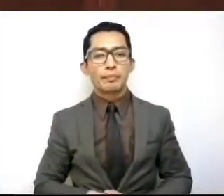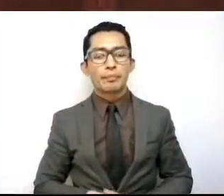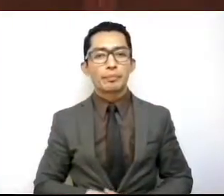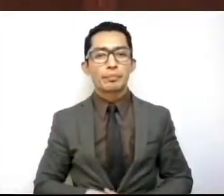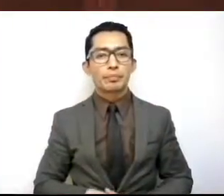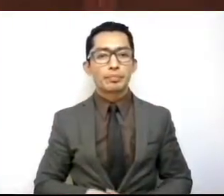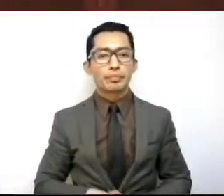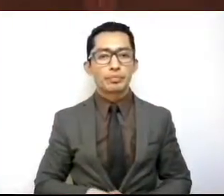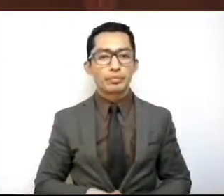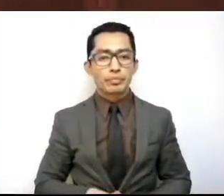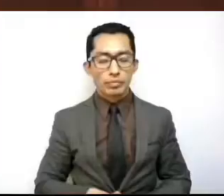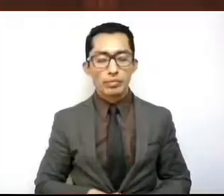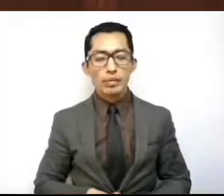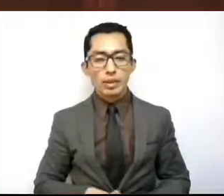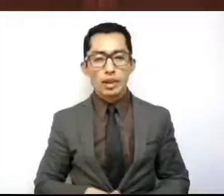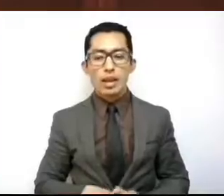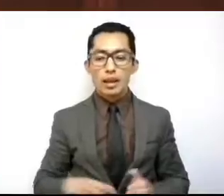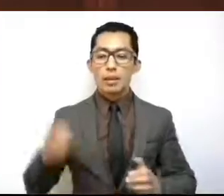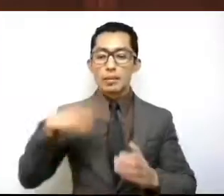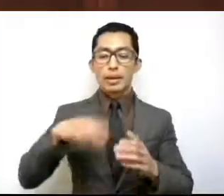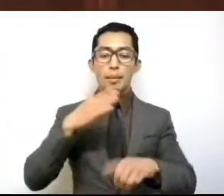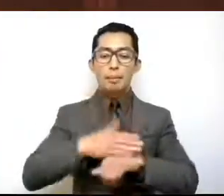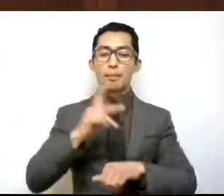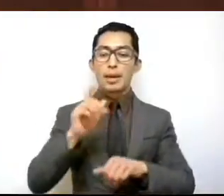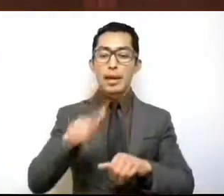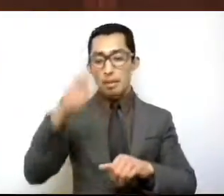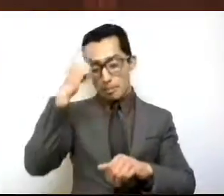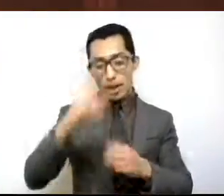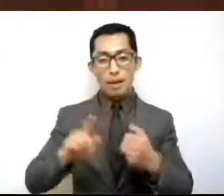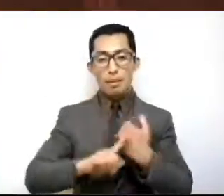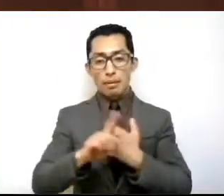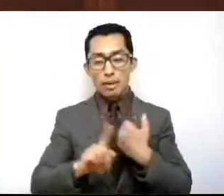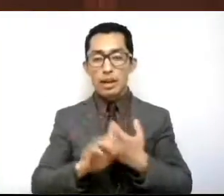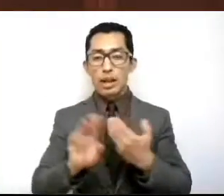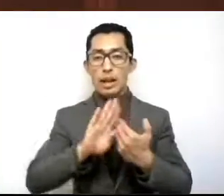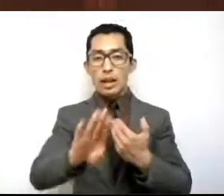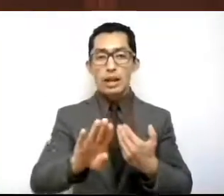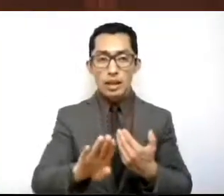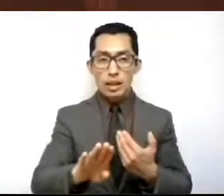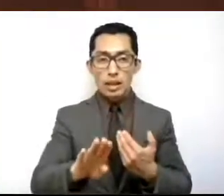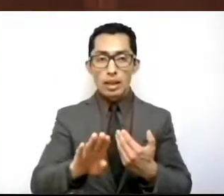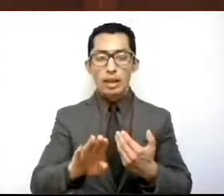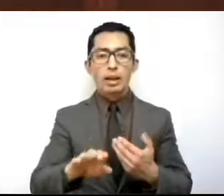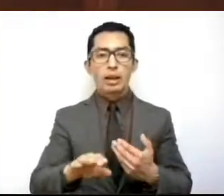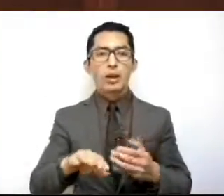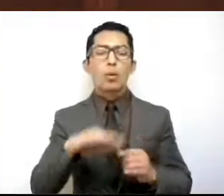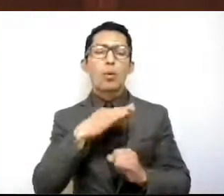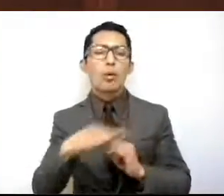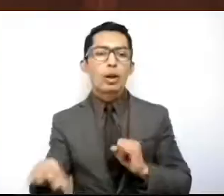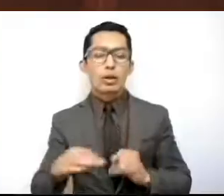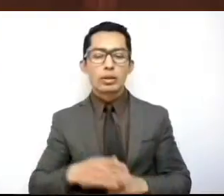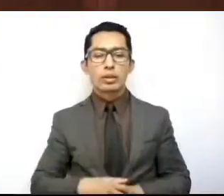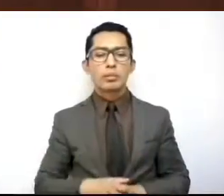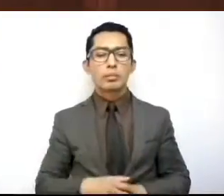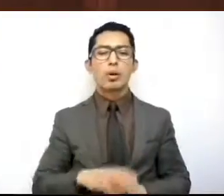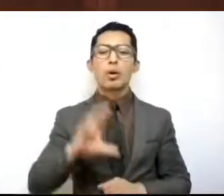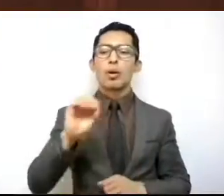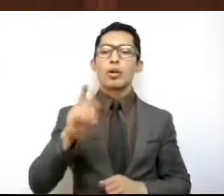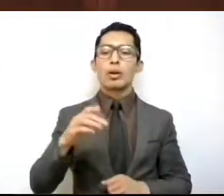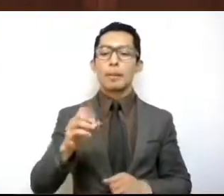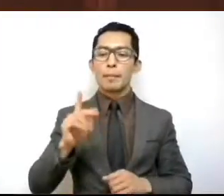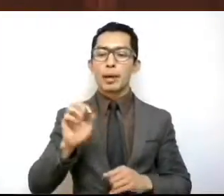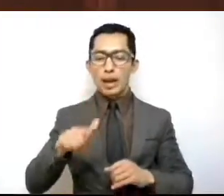Antes de implementar una medida penal para prevenir o sancionar un hecho, por último, se incorpora al Código Penal vigente